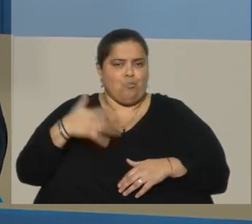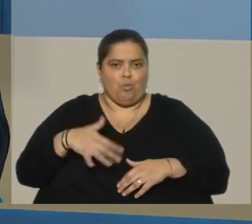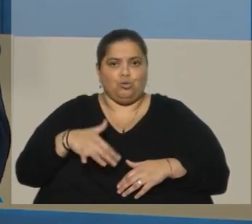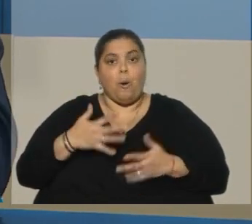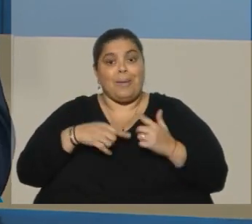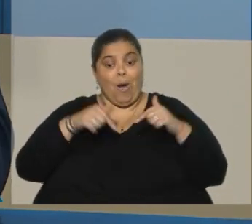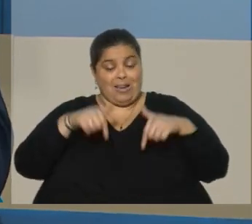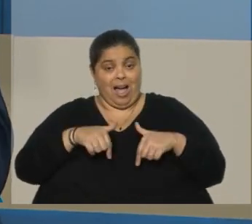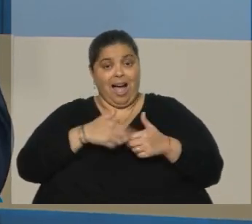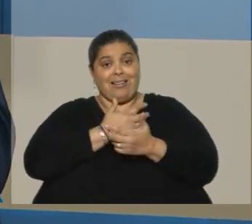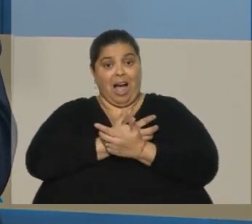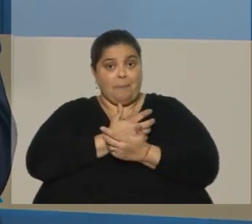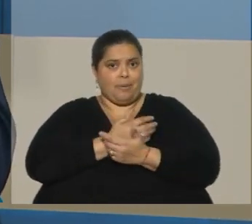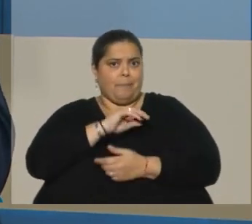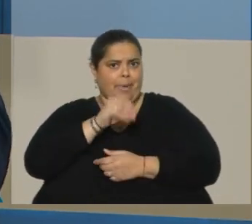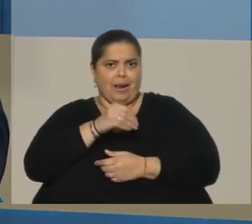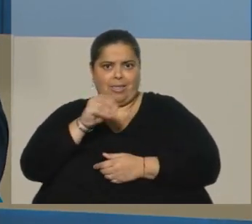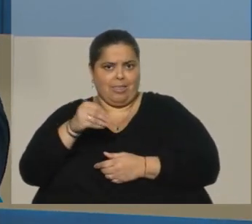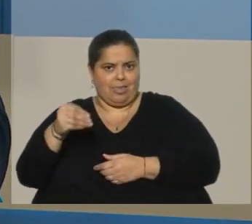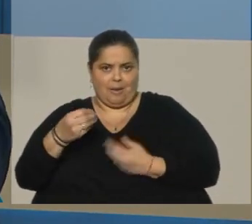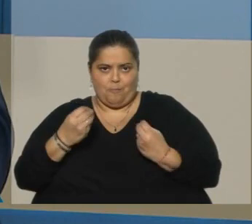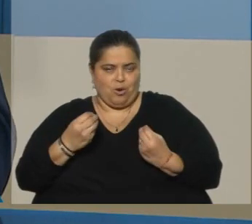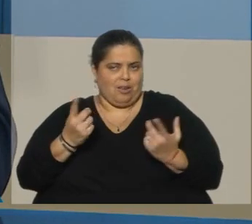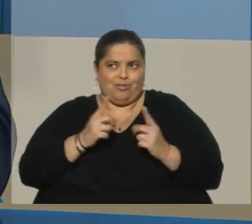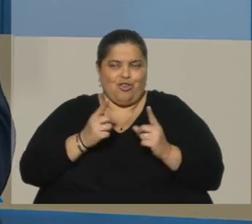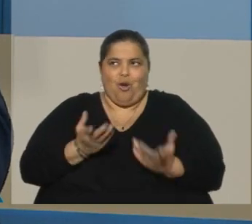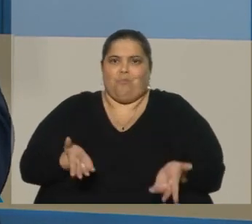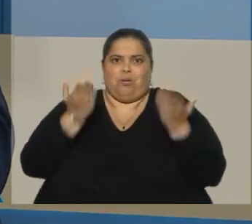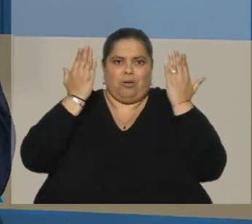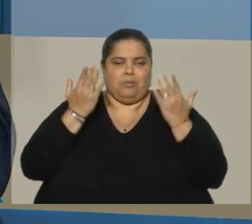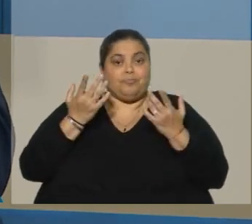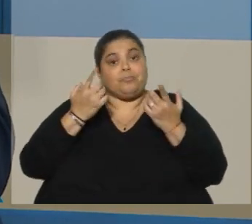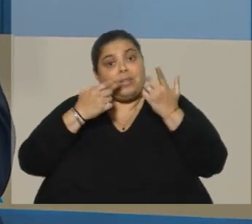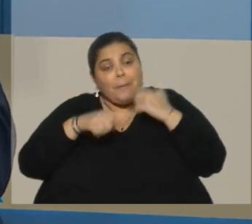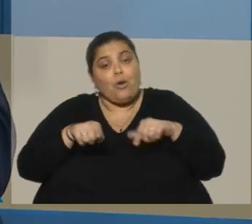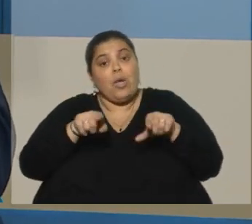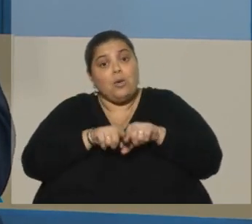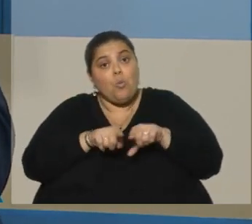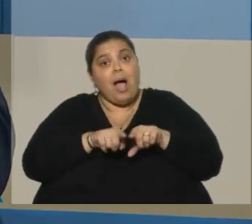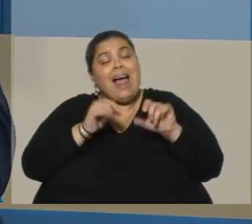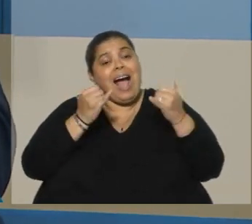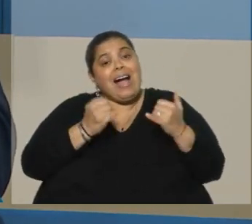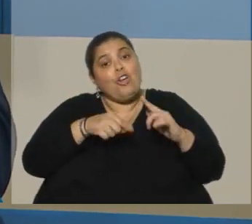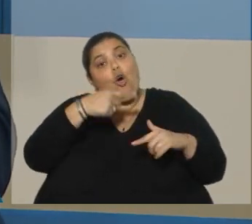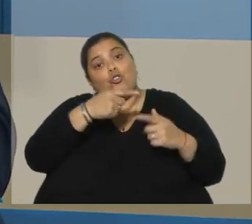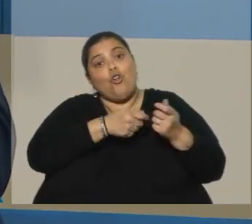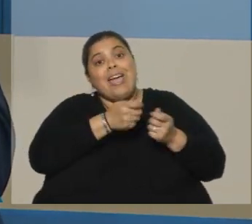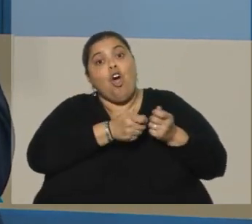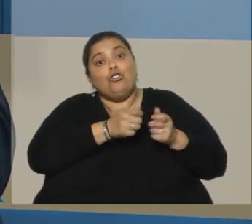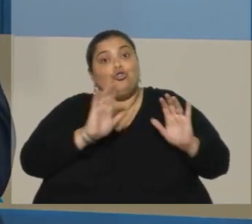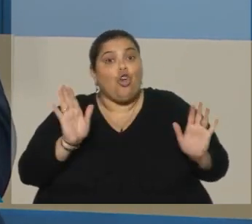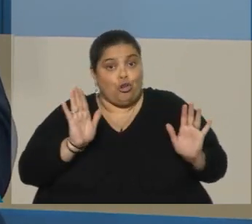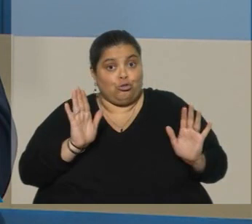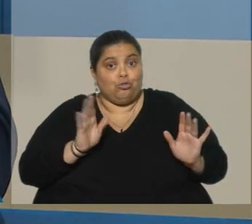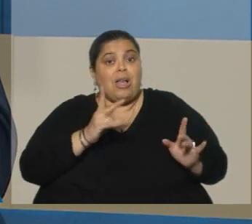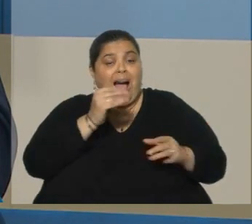dando pérdida por esta contención, pero esa pérdida es más que compensada por otros negocios que tiene ANCAP y que se gestionan en plena competencia. Ahora,